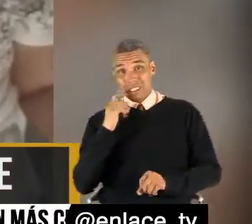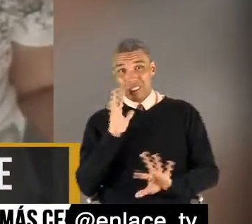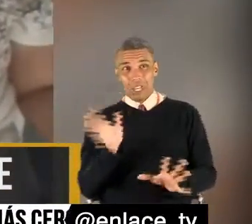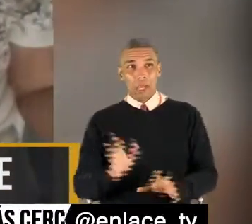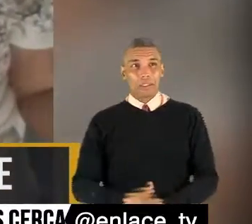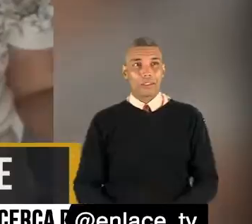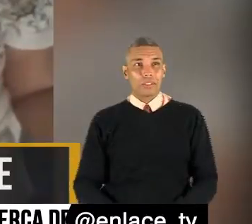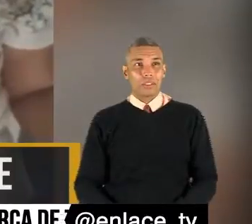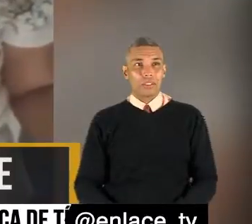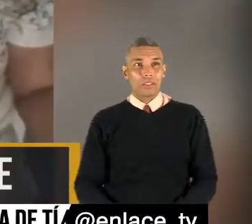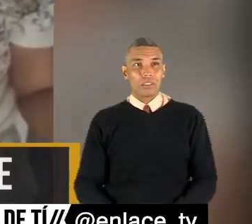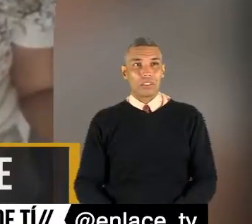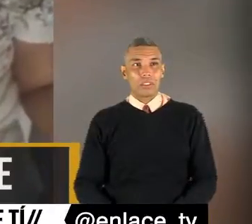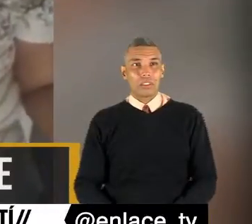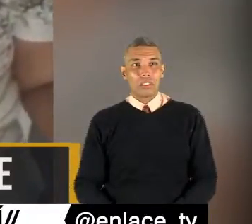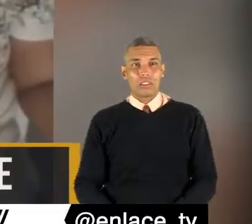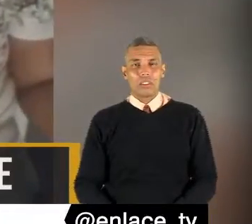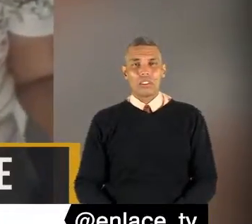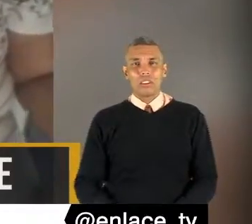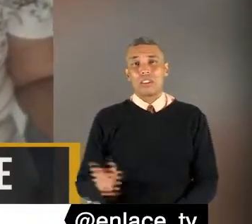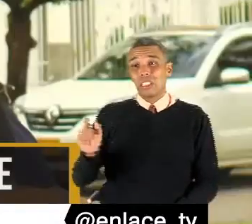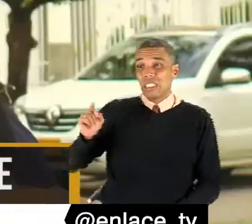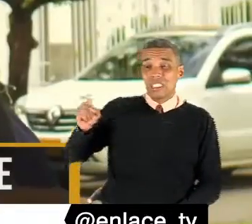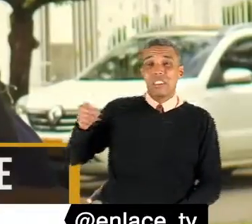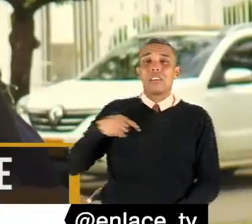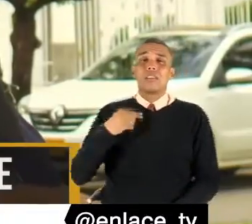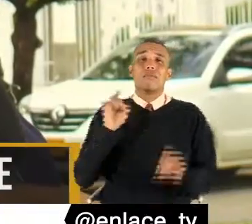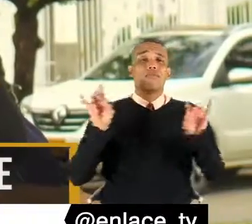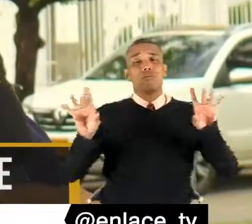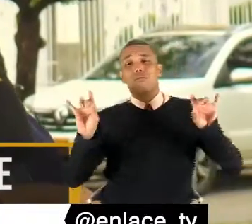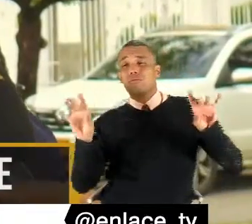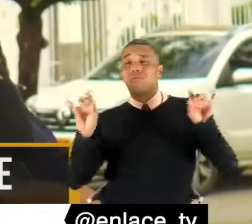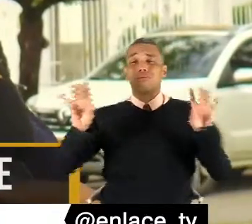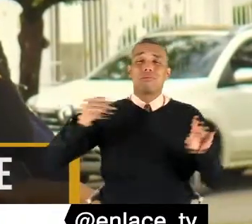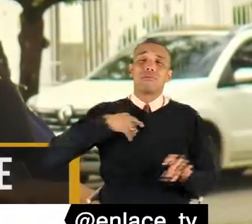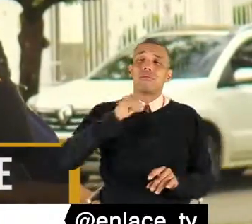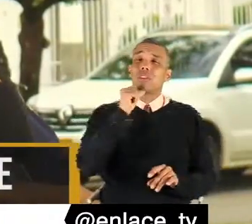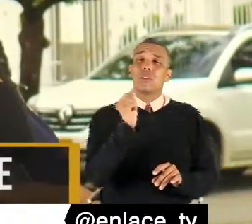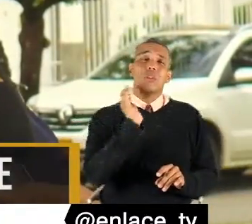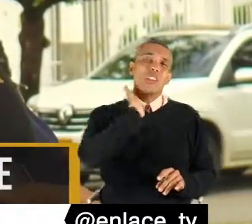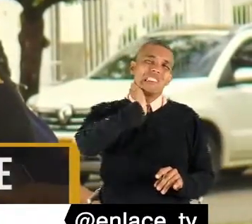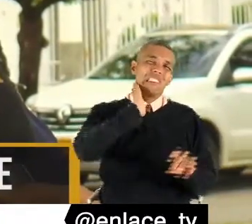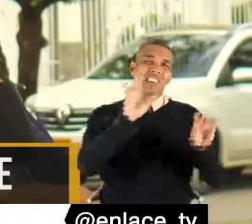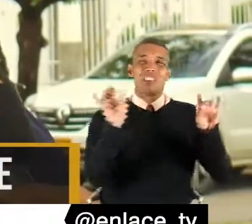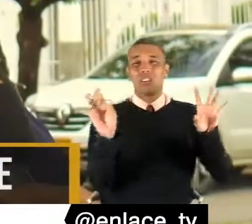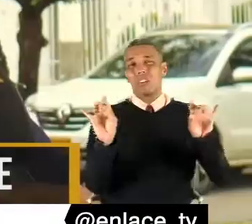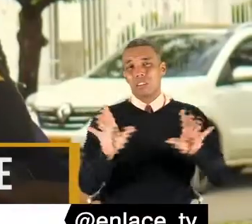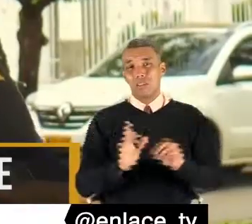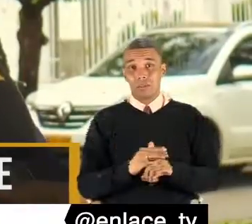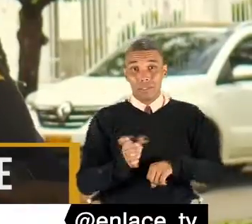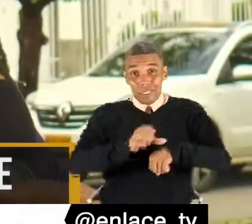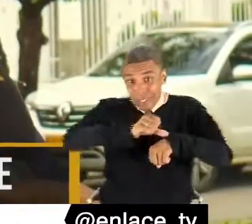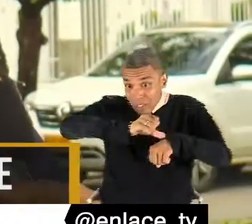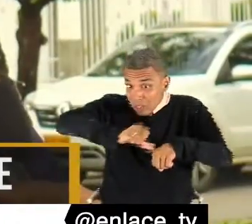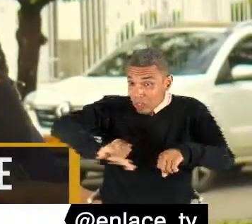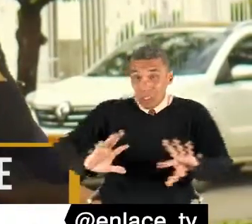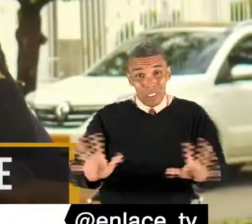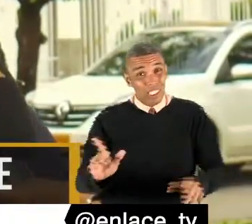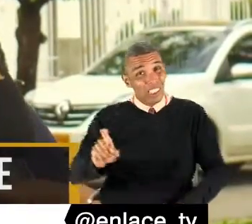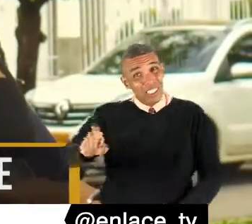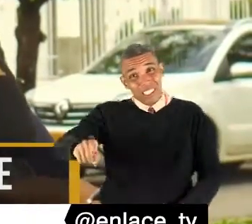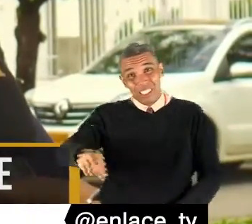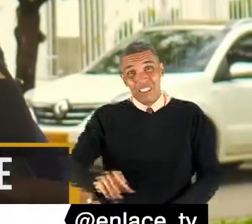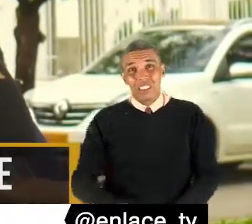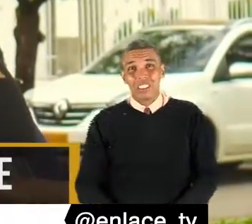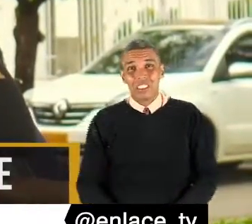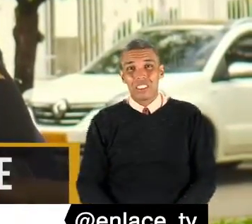no hay forma ni siquiera para controlar el dolor que padece. Tenemos en la casa porque le mandaron la orden de cirugía y estamos a la espera de eso. Salud